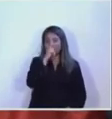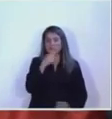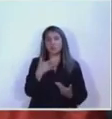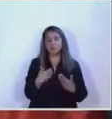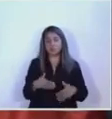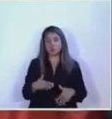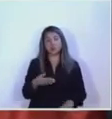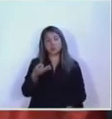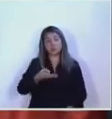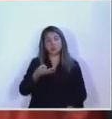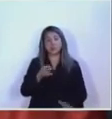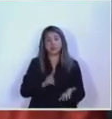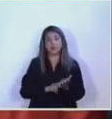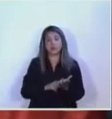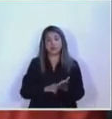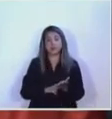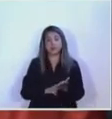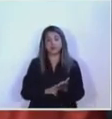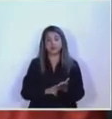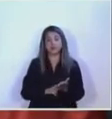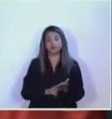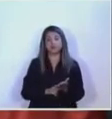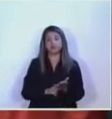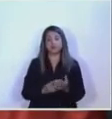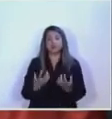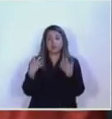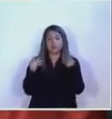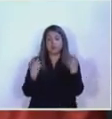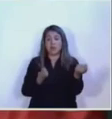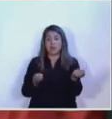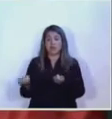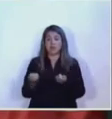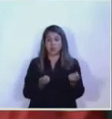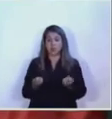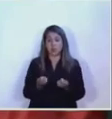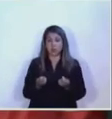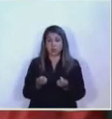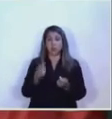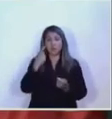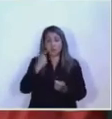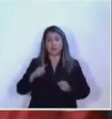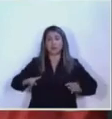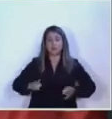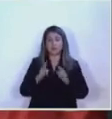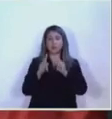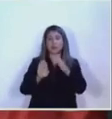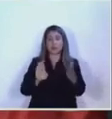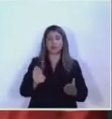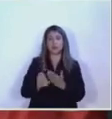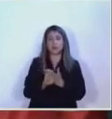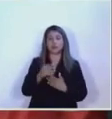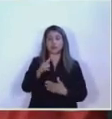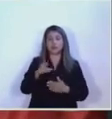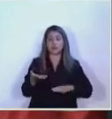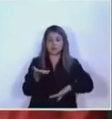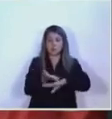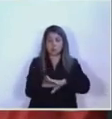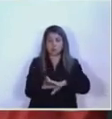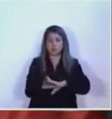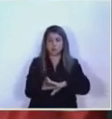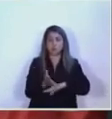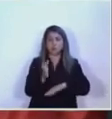que es efectivo, nadie puede negarlo, pues deberá articular con mucha habilidad para construir respaldos a sus propuestas.